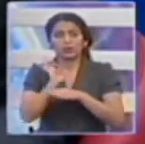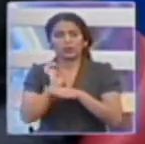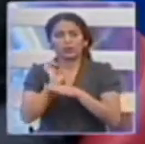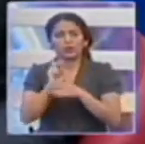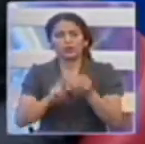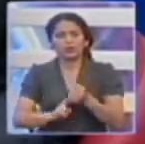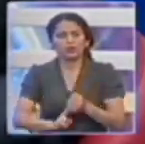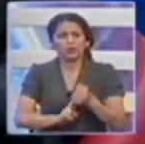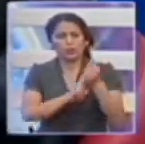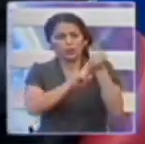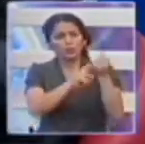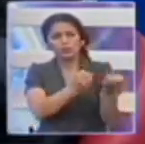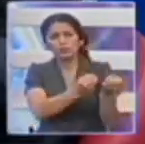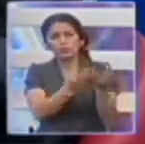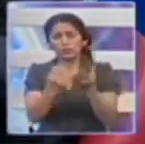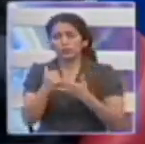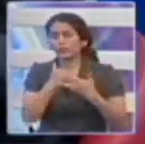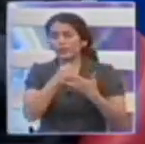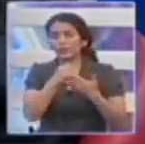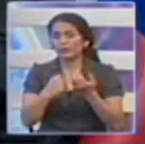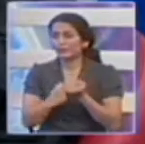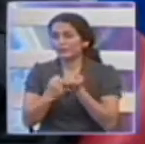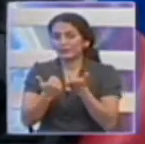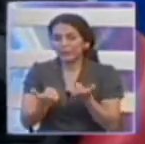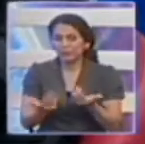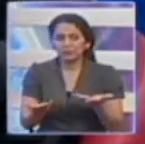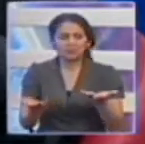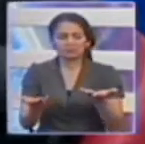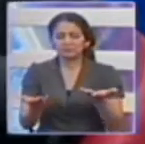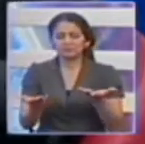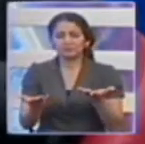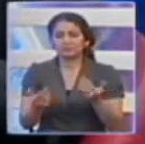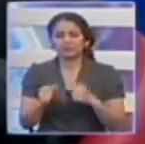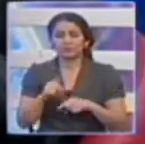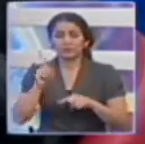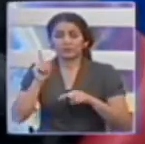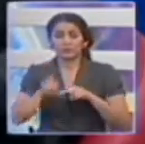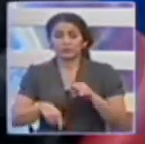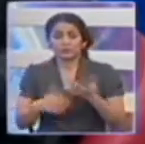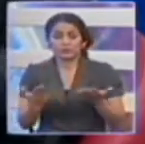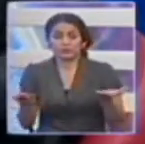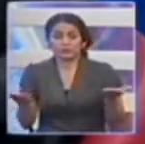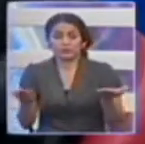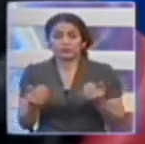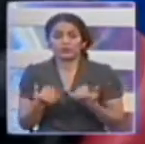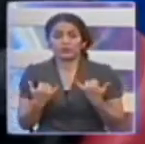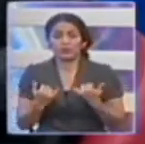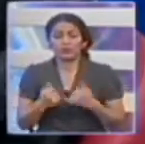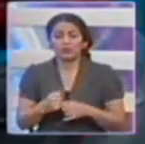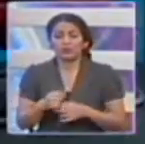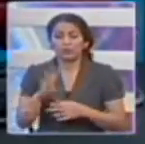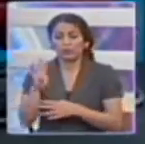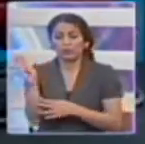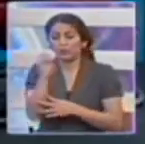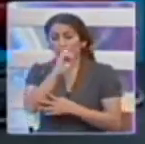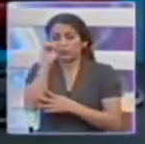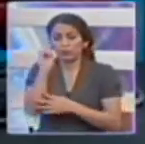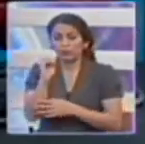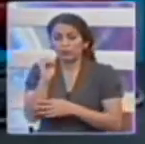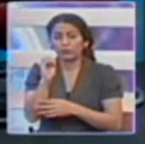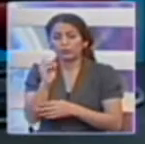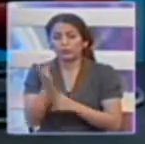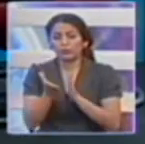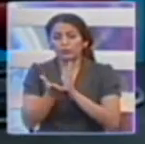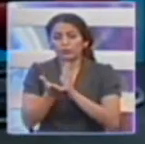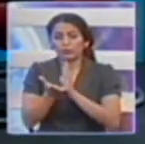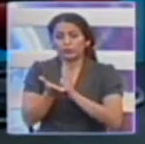eso no ha servido para comparativamente estar mejor que en el periodo inmediatamente anterior. Hemos crecido un promedio de 4%, exactamente el mismo